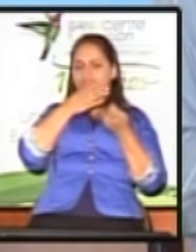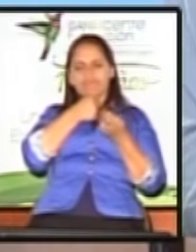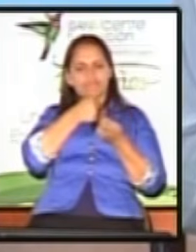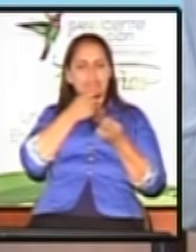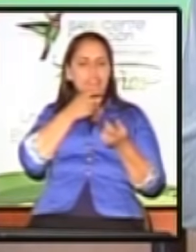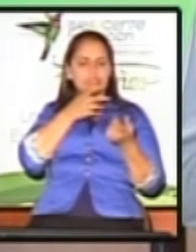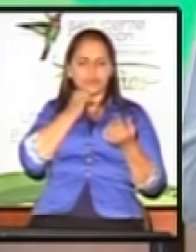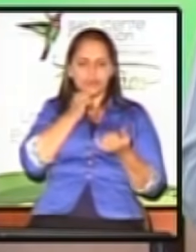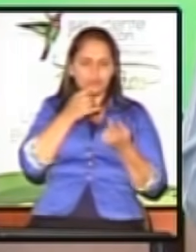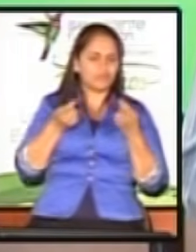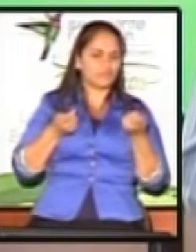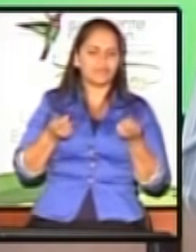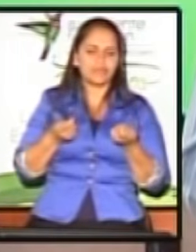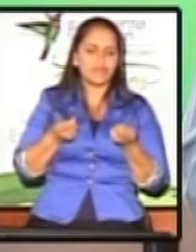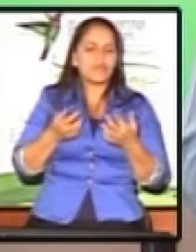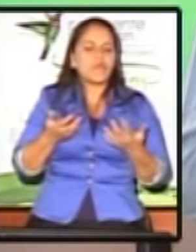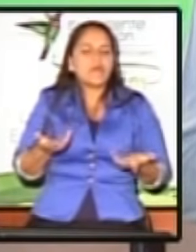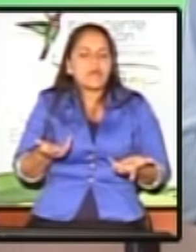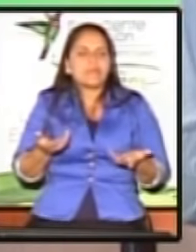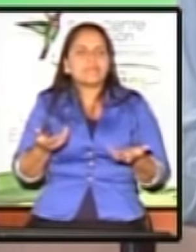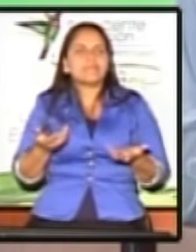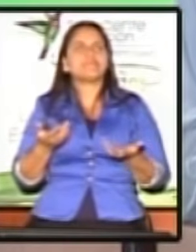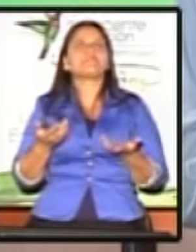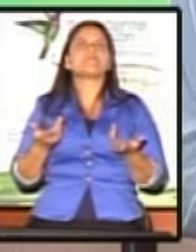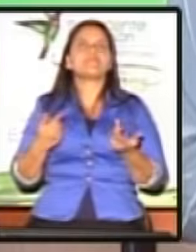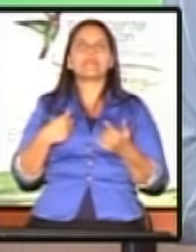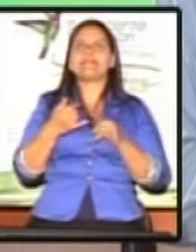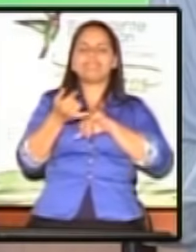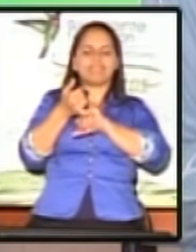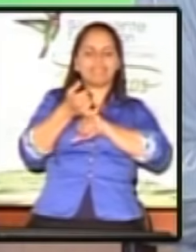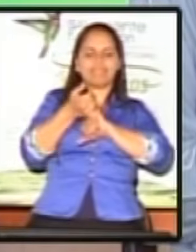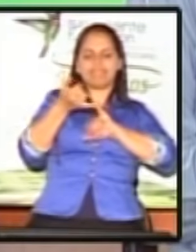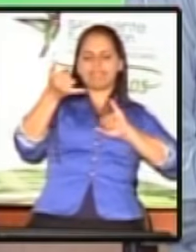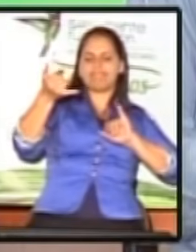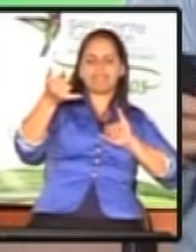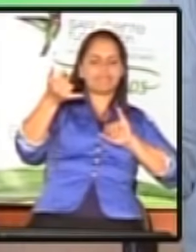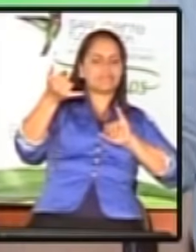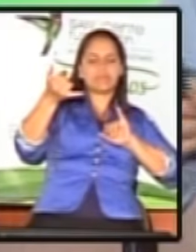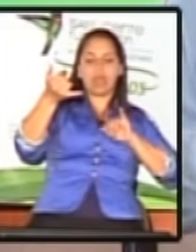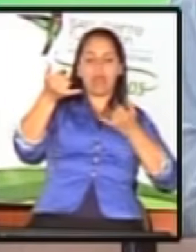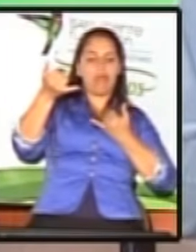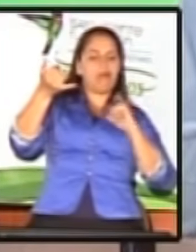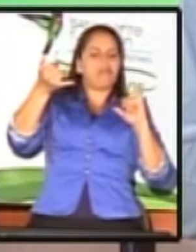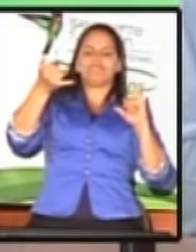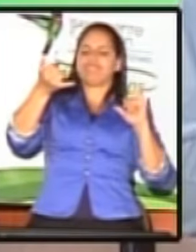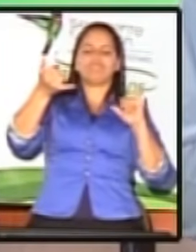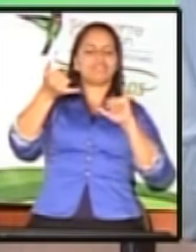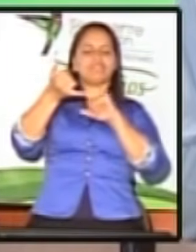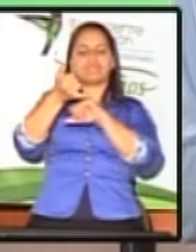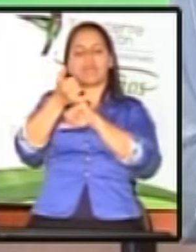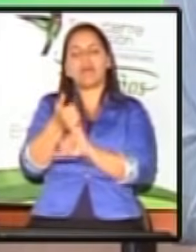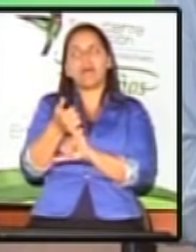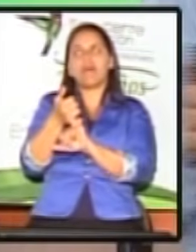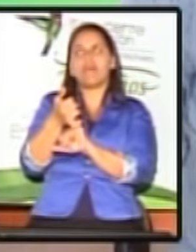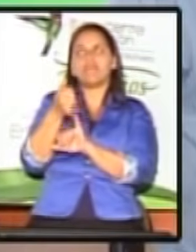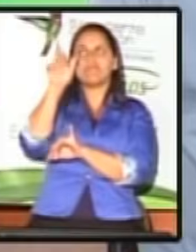de mi autonomía, es perder mi intimidad, es que alguien me cambie un pañal, es